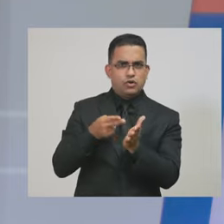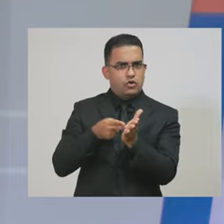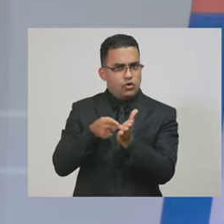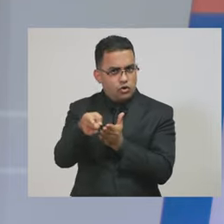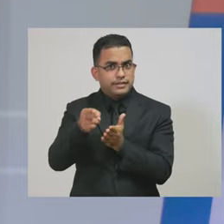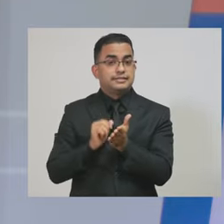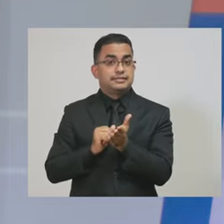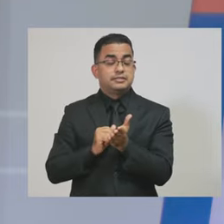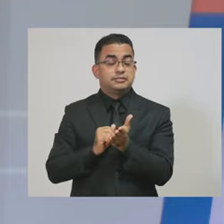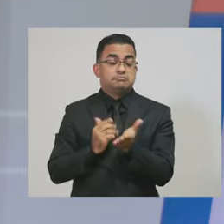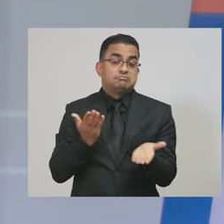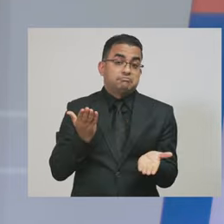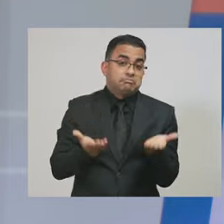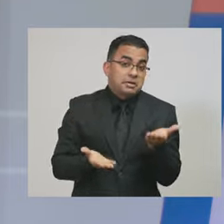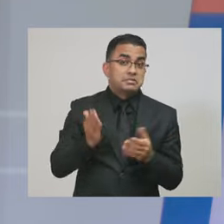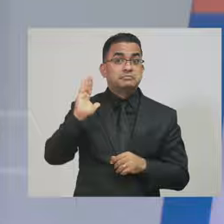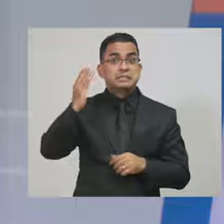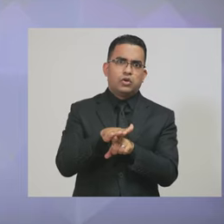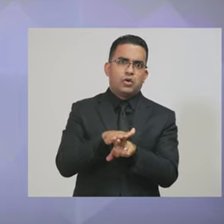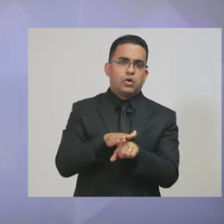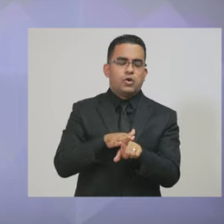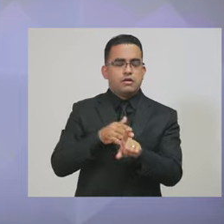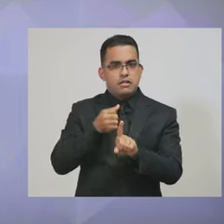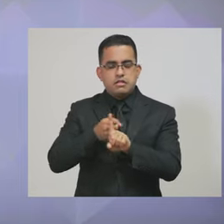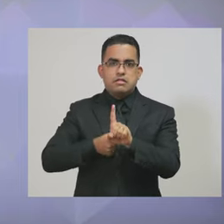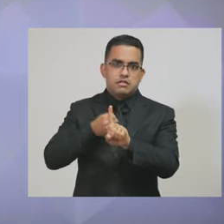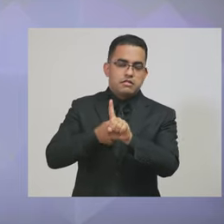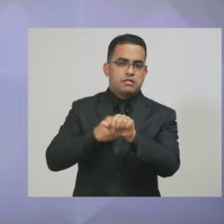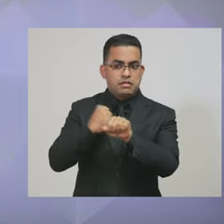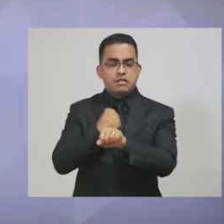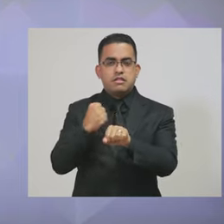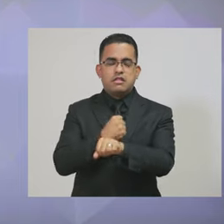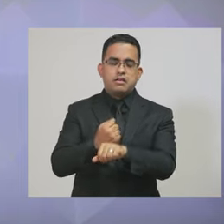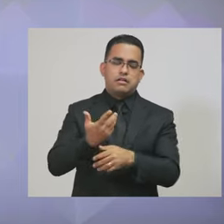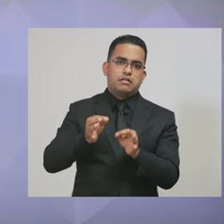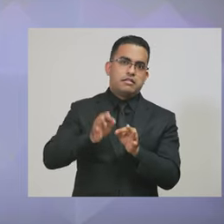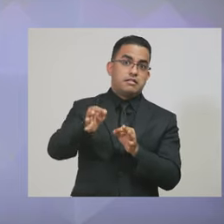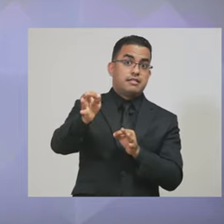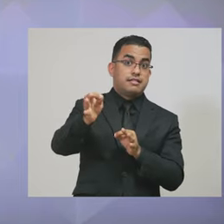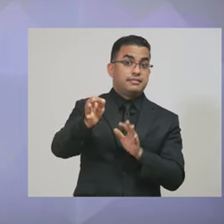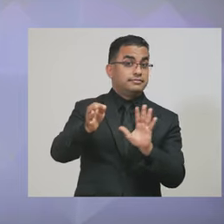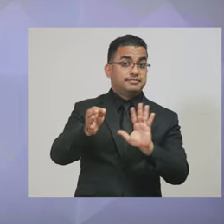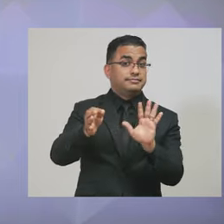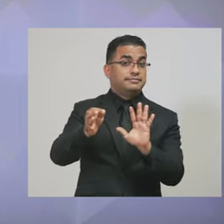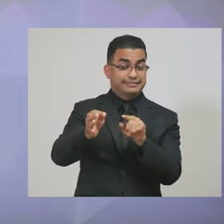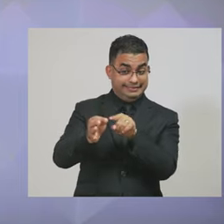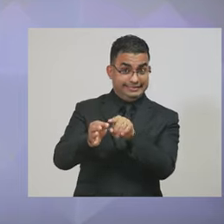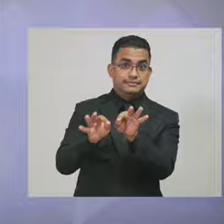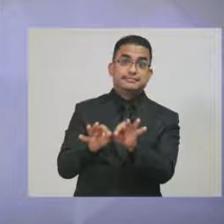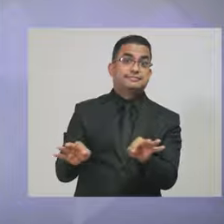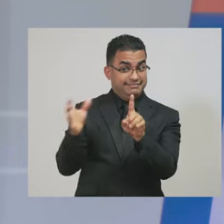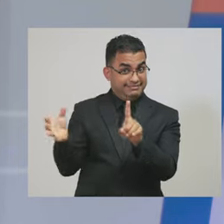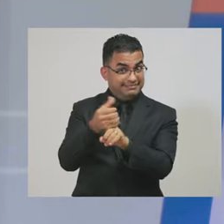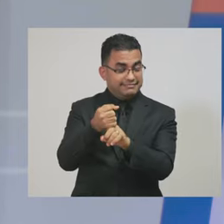trabajo serio responsable y honesto a lo mejor parezca que es más lento este camino para llegar y alcanzar